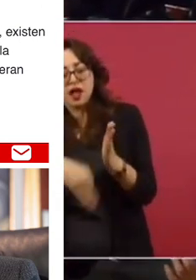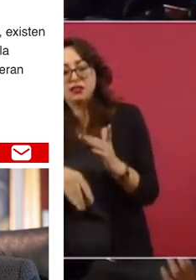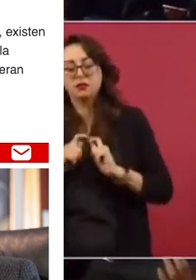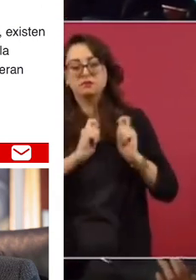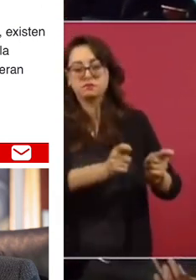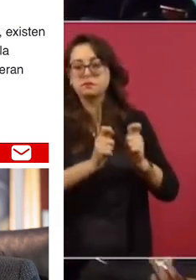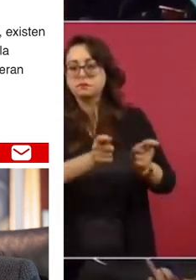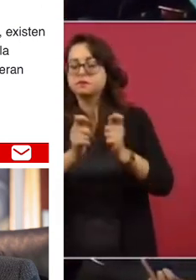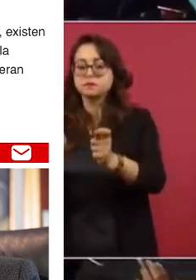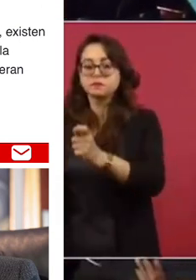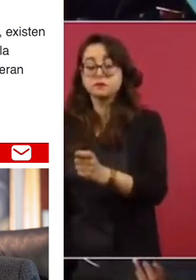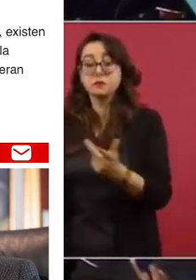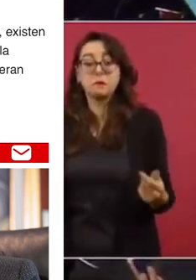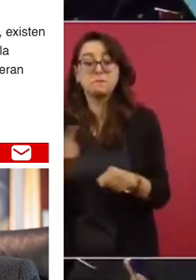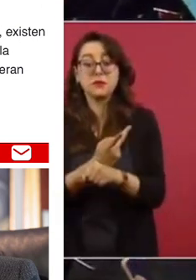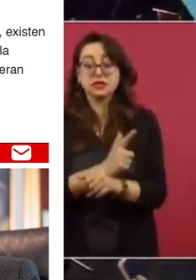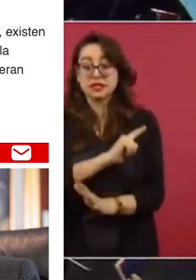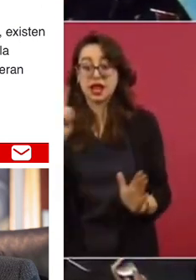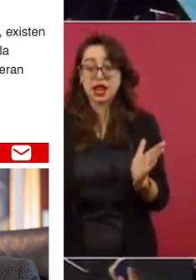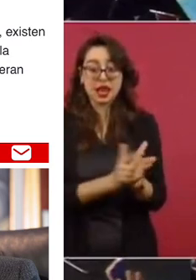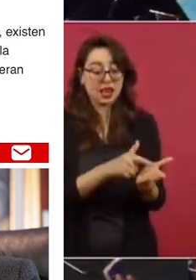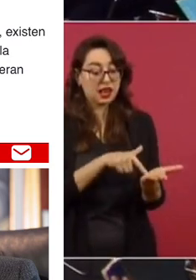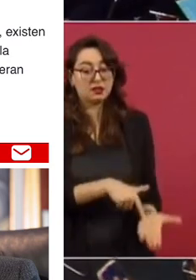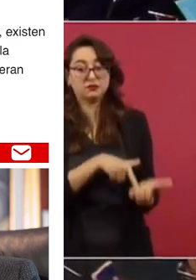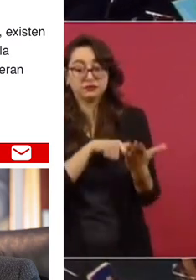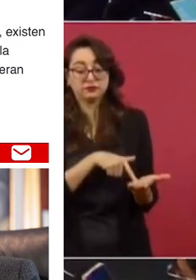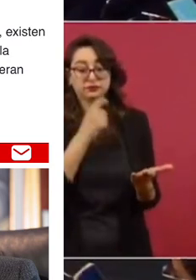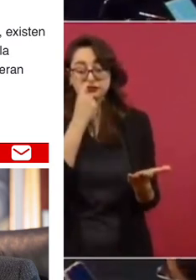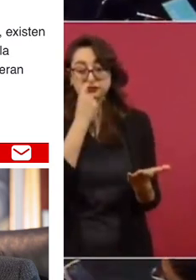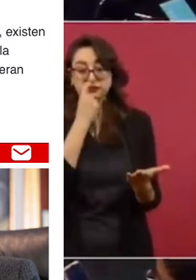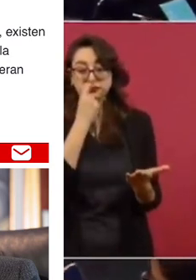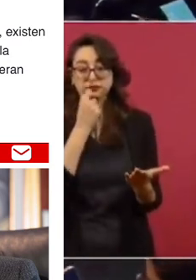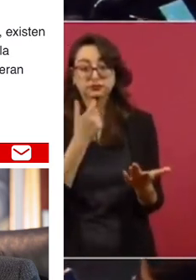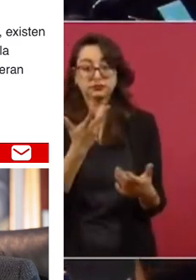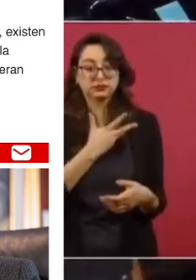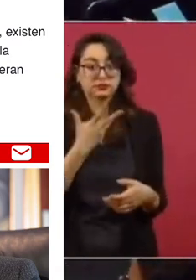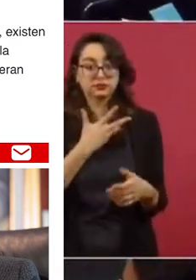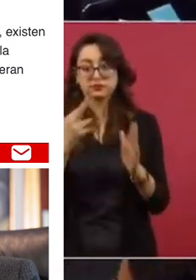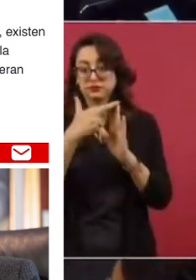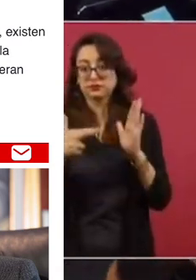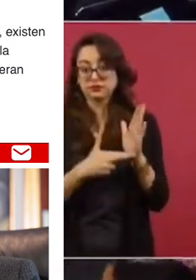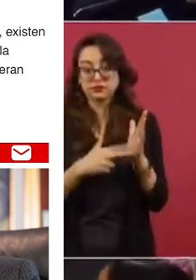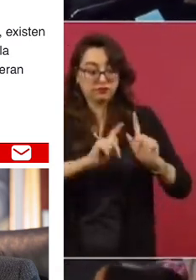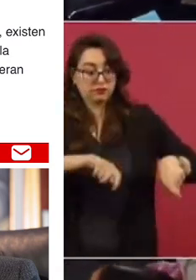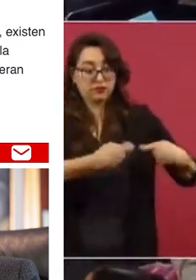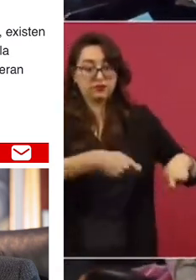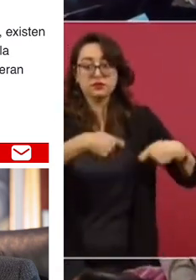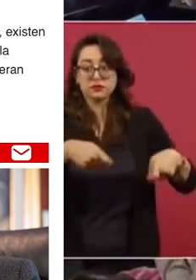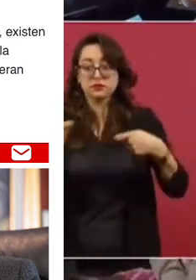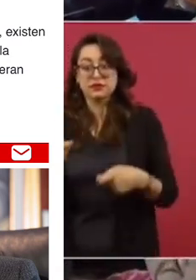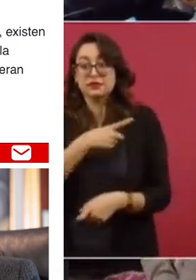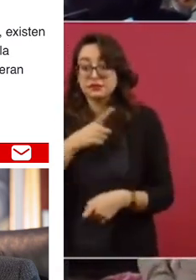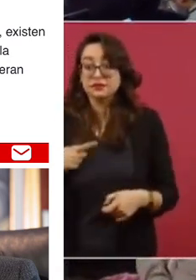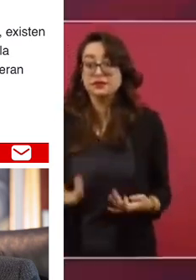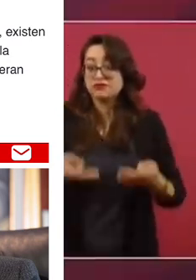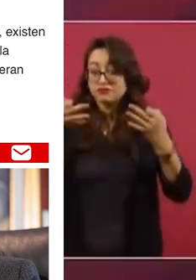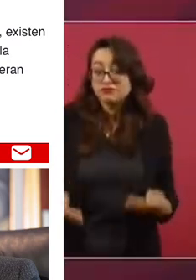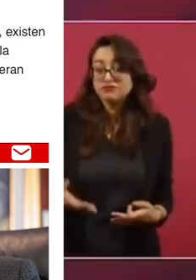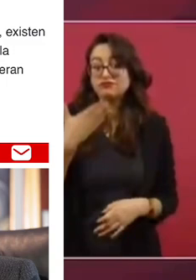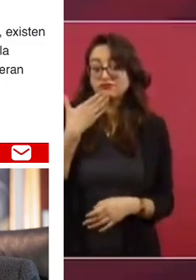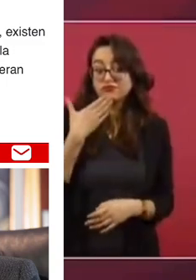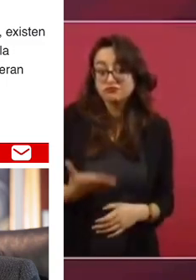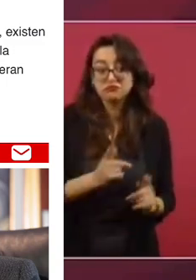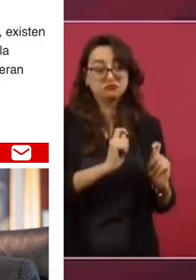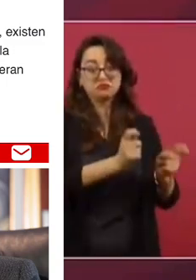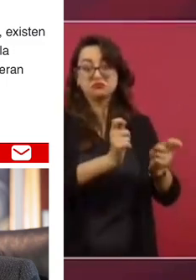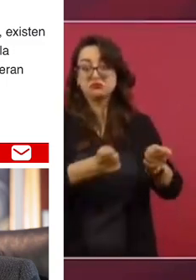una... la ley prevé un mecanismo de nombramientos o de cómo deben hacerse esos